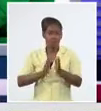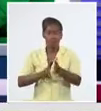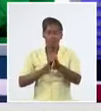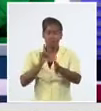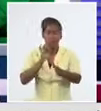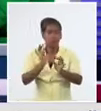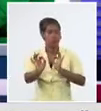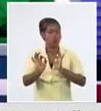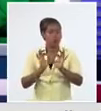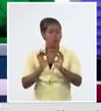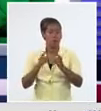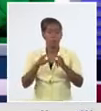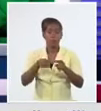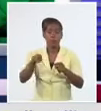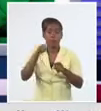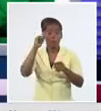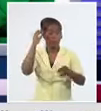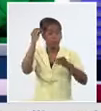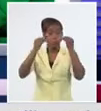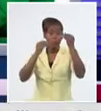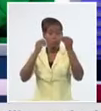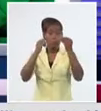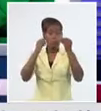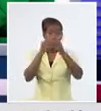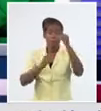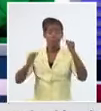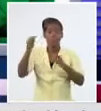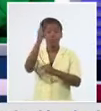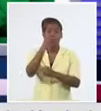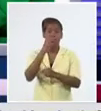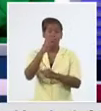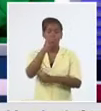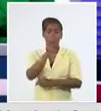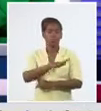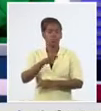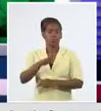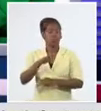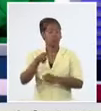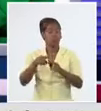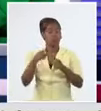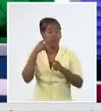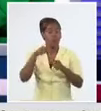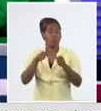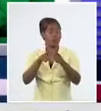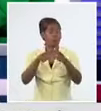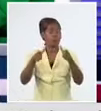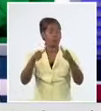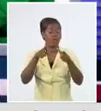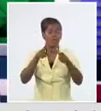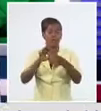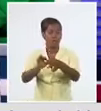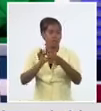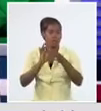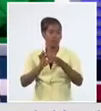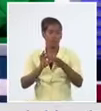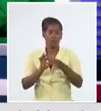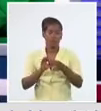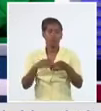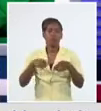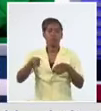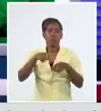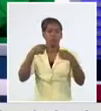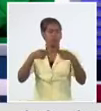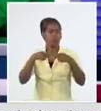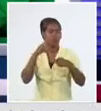teniendo más de 1.600 niños diarios. Eso realmente es impensable e insostenible. Pero sí quería compartir